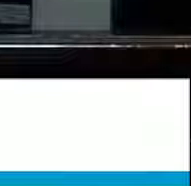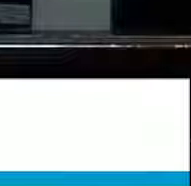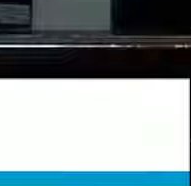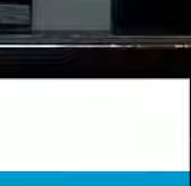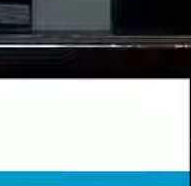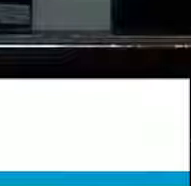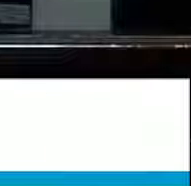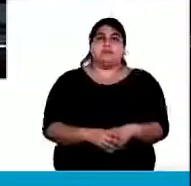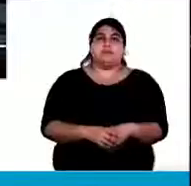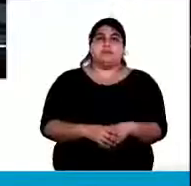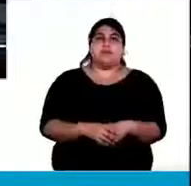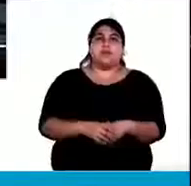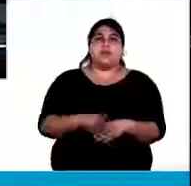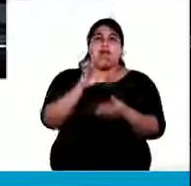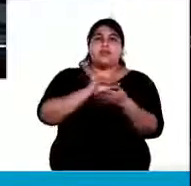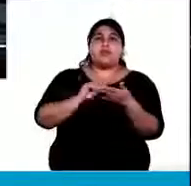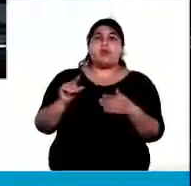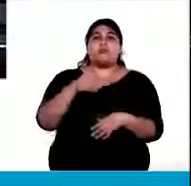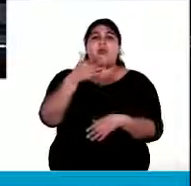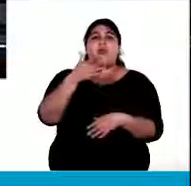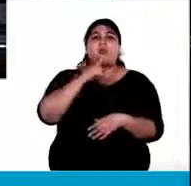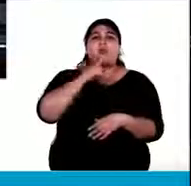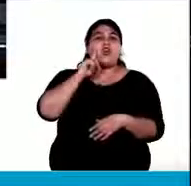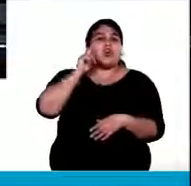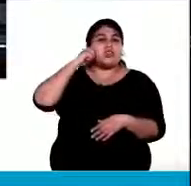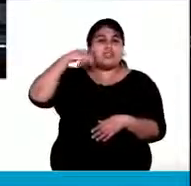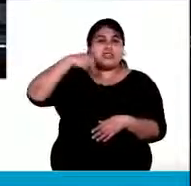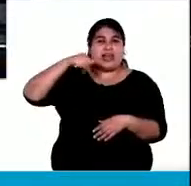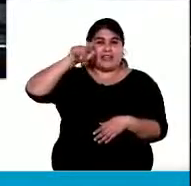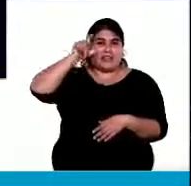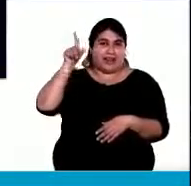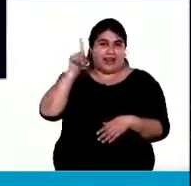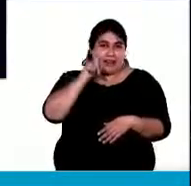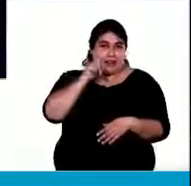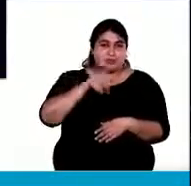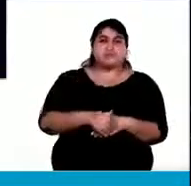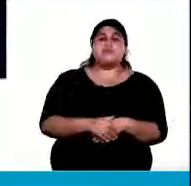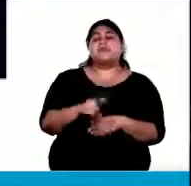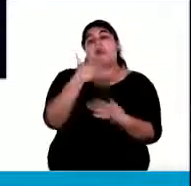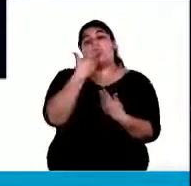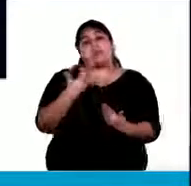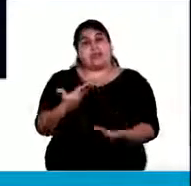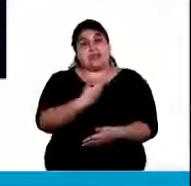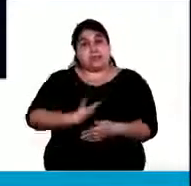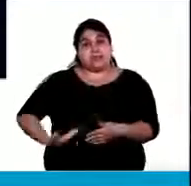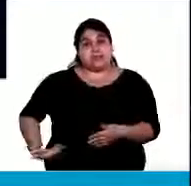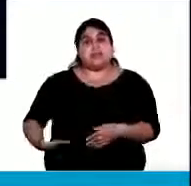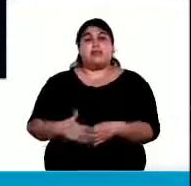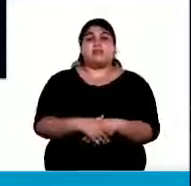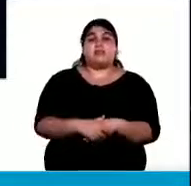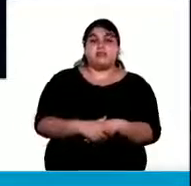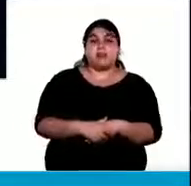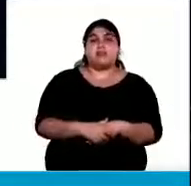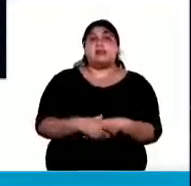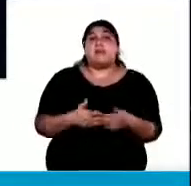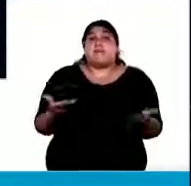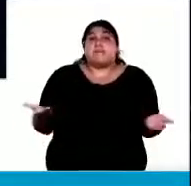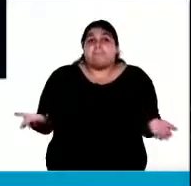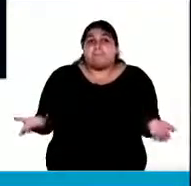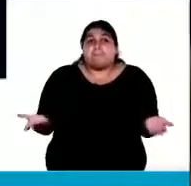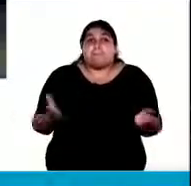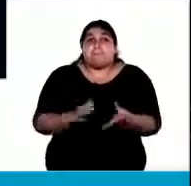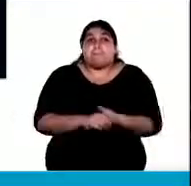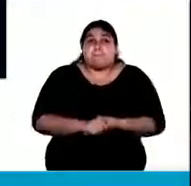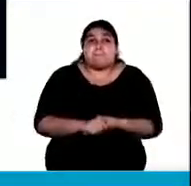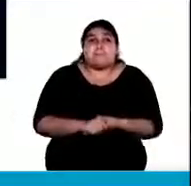Tiene la palabra el diputado Facundo Tignanelli. Gracias, señor presidente. Bien.